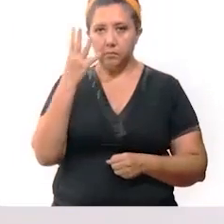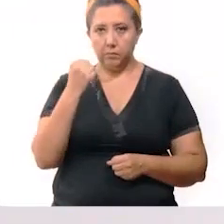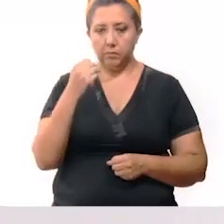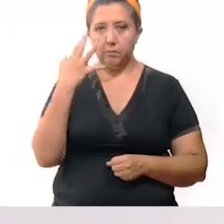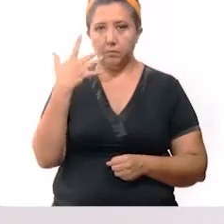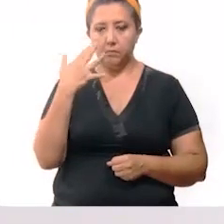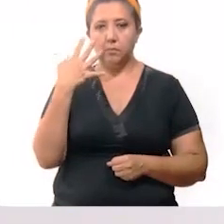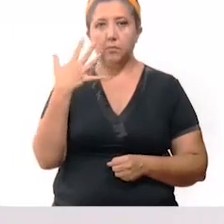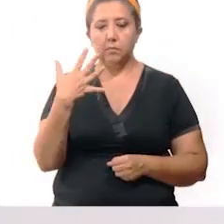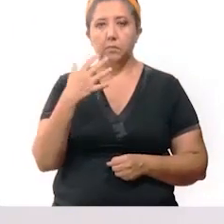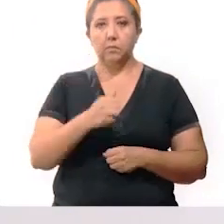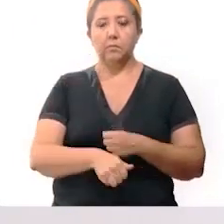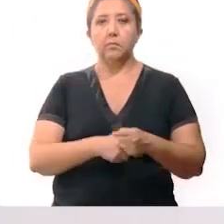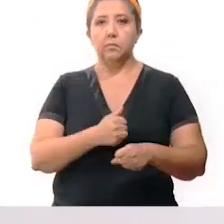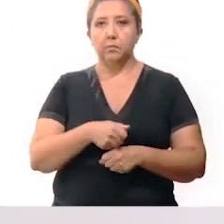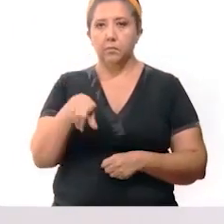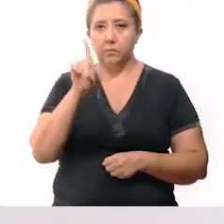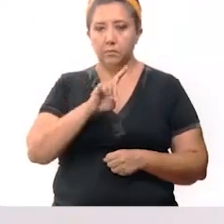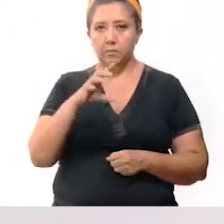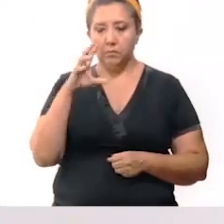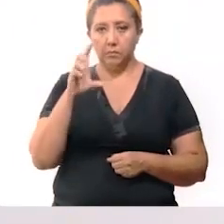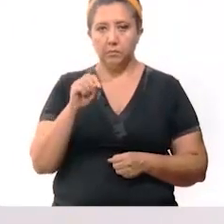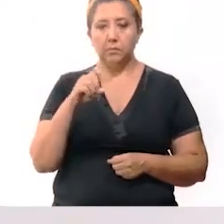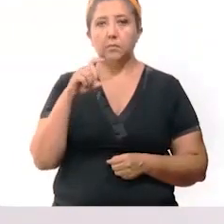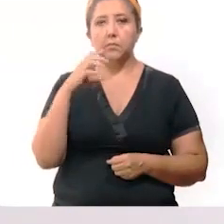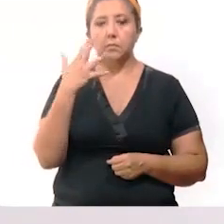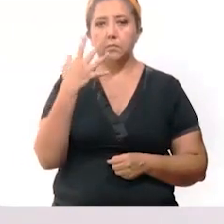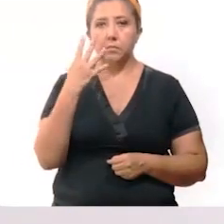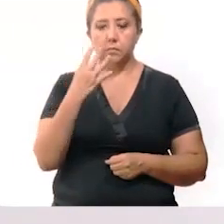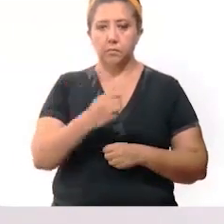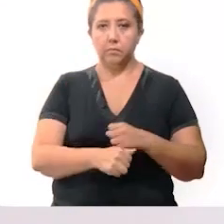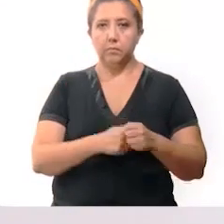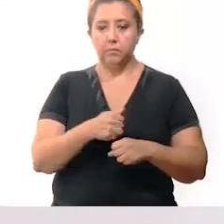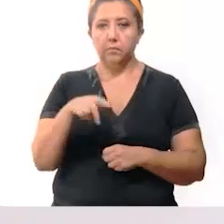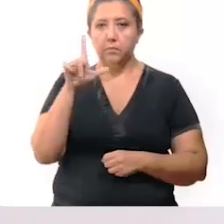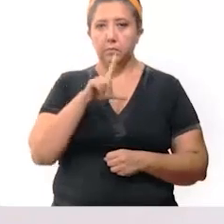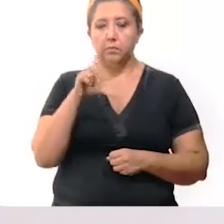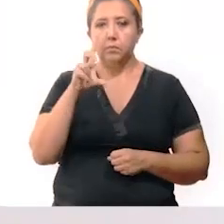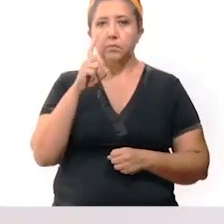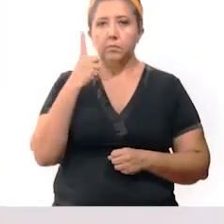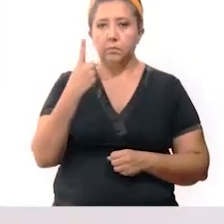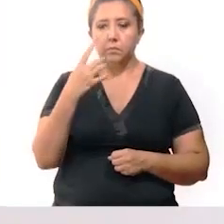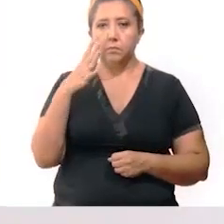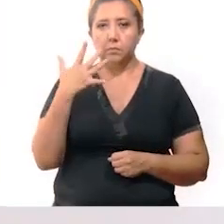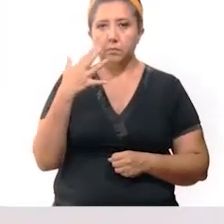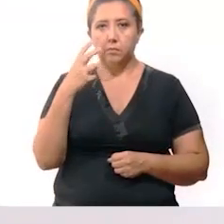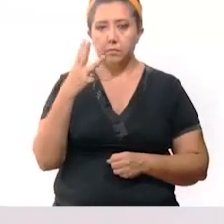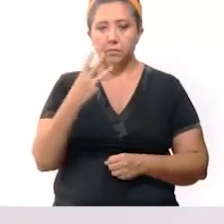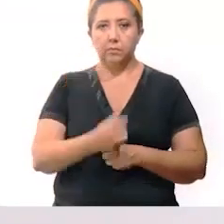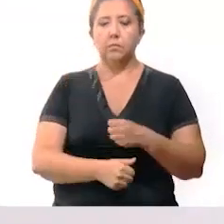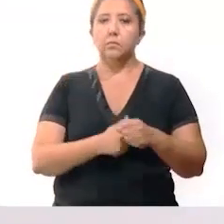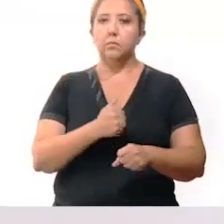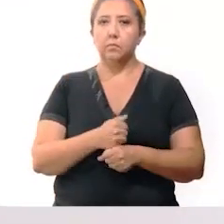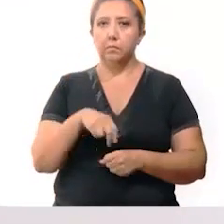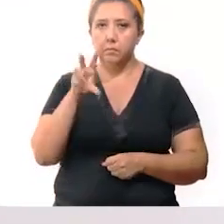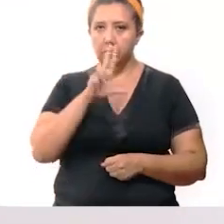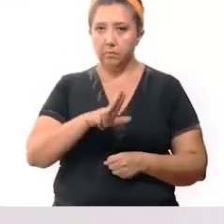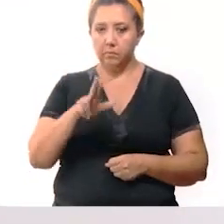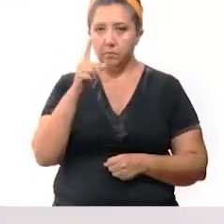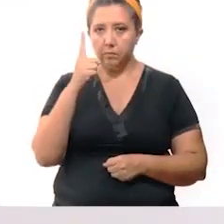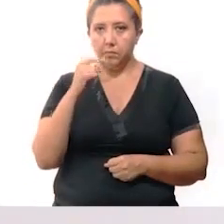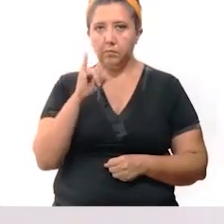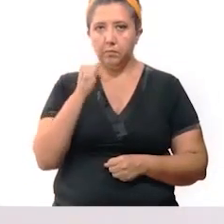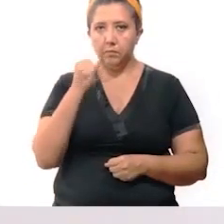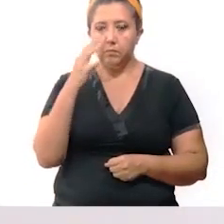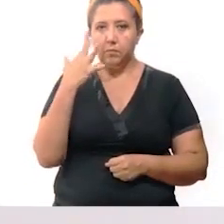29 a los de 55 años, domingo 30 a los de 54 años, lunes 31 a los de 53 años, martes 1